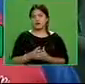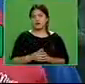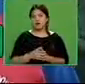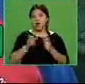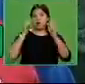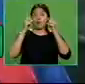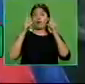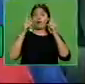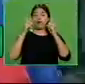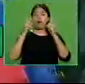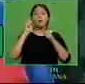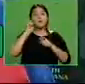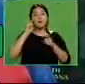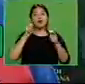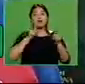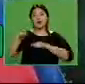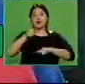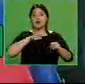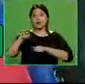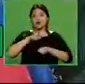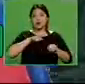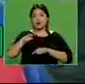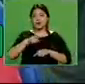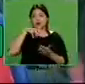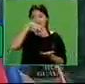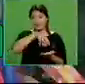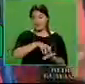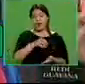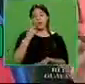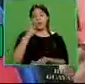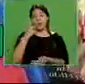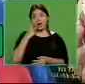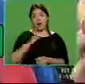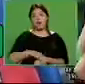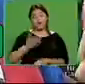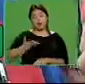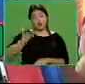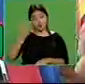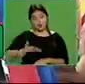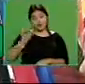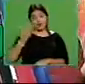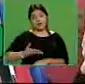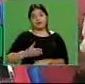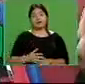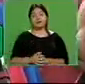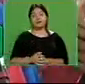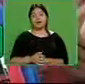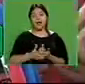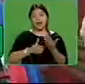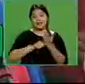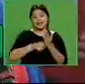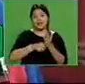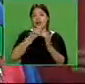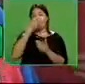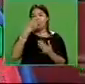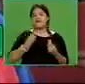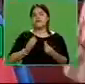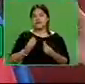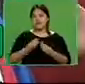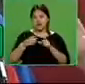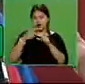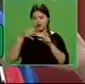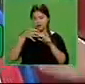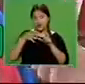que nos dio la coordinadora estadal. Ah, fíjense, porque esto es muy importante. La cédula del Buen Vivir nos puede